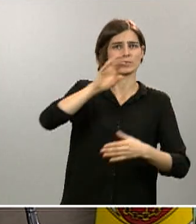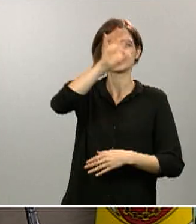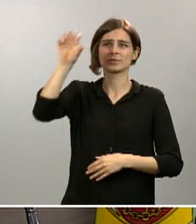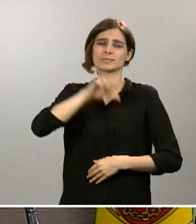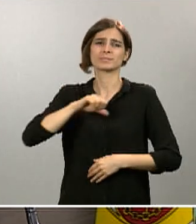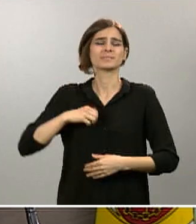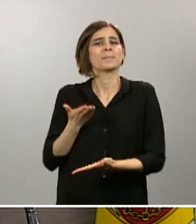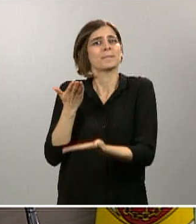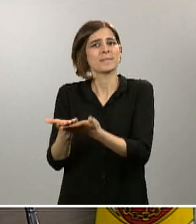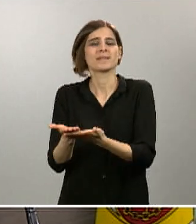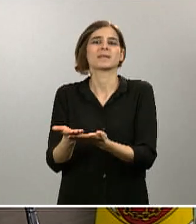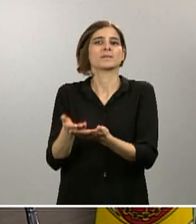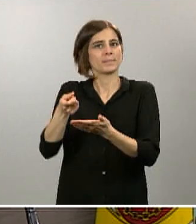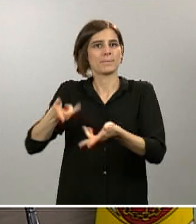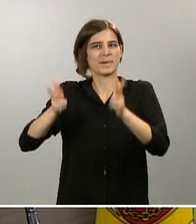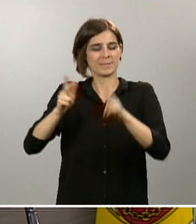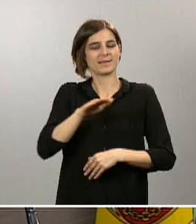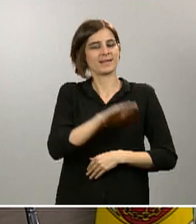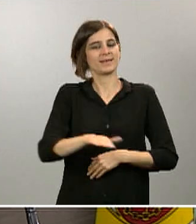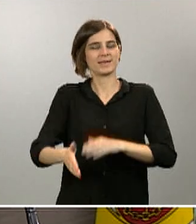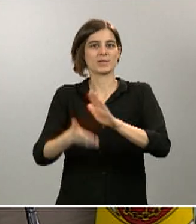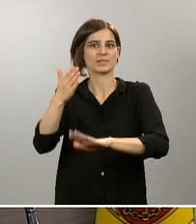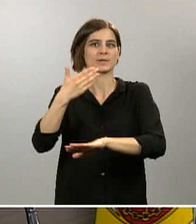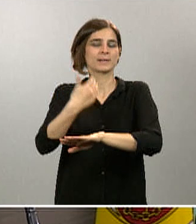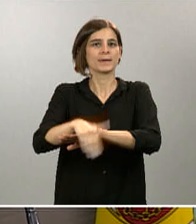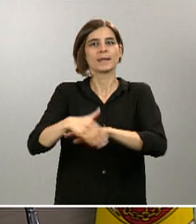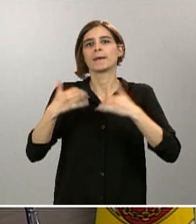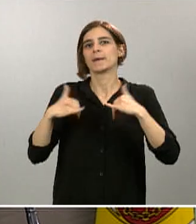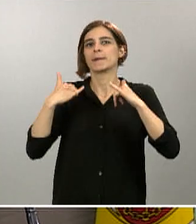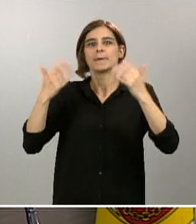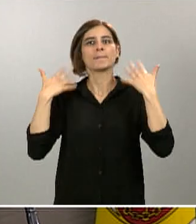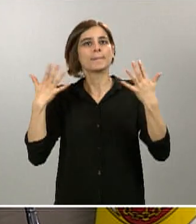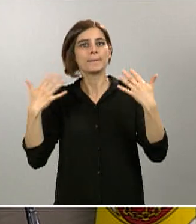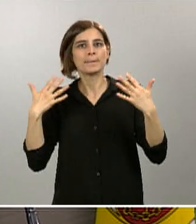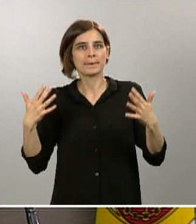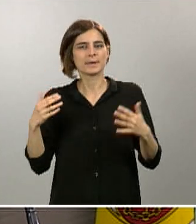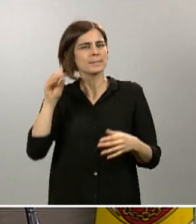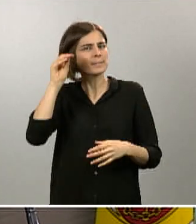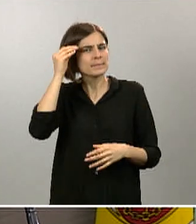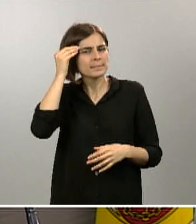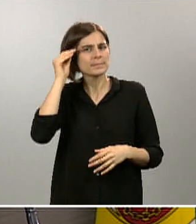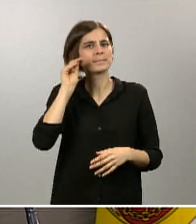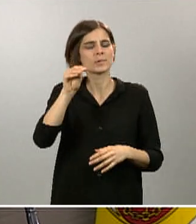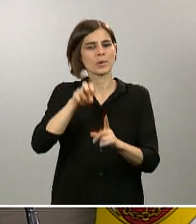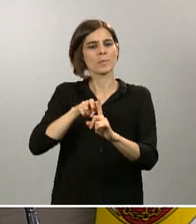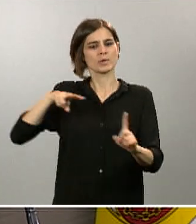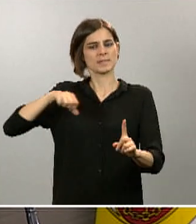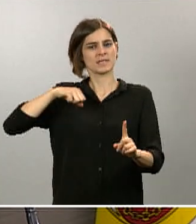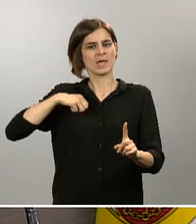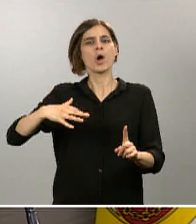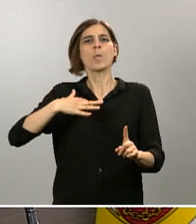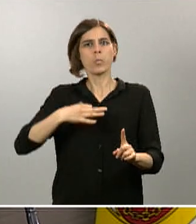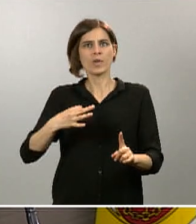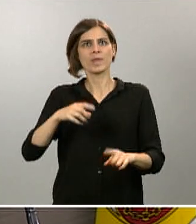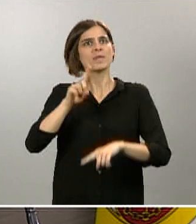salir a dar paseos. Desde el punto de vista sanitario, ¿sería posible que este tipo de medidas se adopten unilateralmente en algunas autonomías en función de la